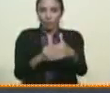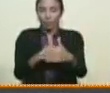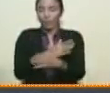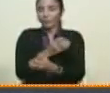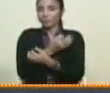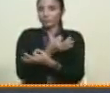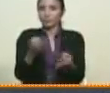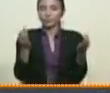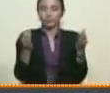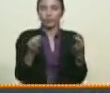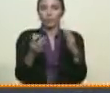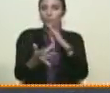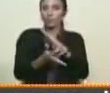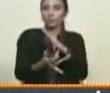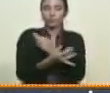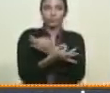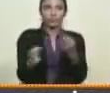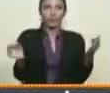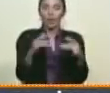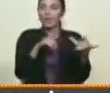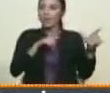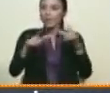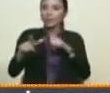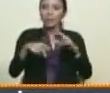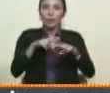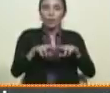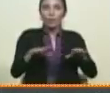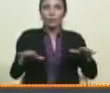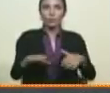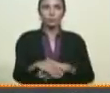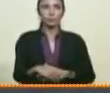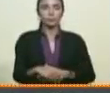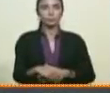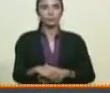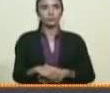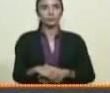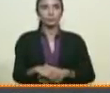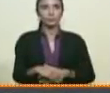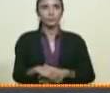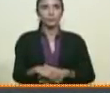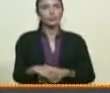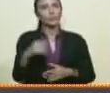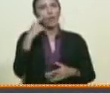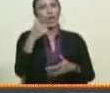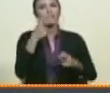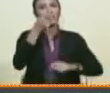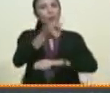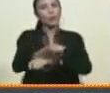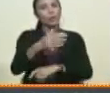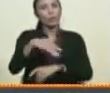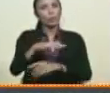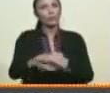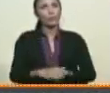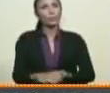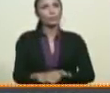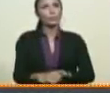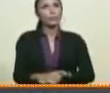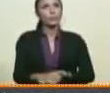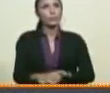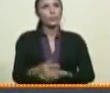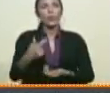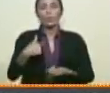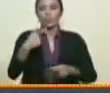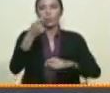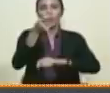listas para nuestros niños y niñas sí mismo julio tú estás graduado donde bueno yo me grabé y atrás en la universidad